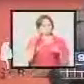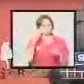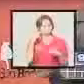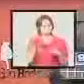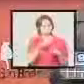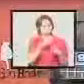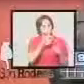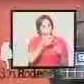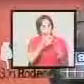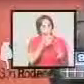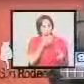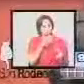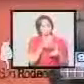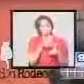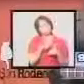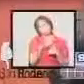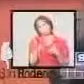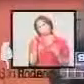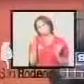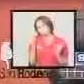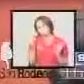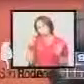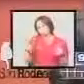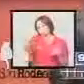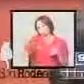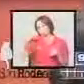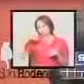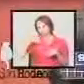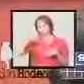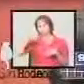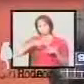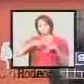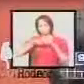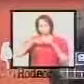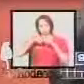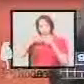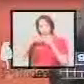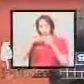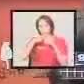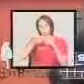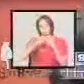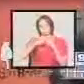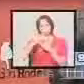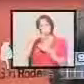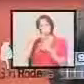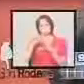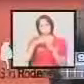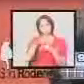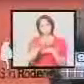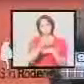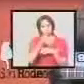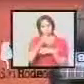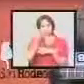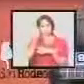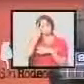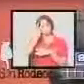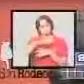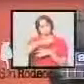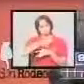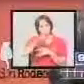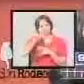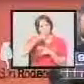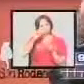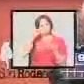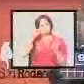de las personas, ¿verdad? Entonces, si la persona tiene otros créditos y no le da la capacidad de pago con las políticas que nosotros tenemos para